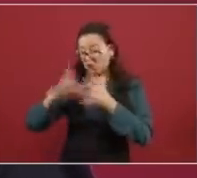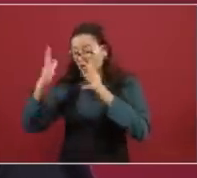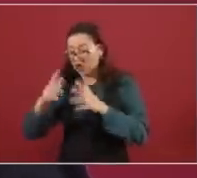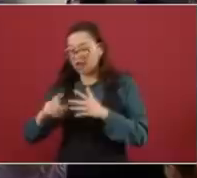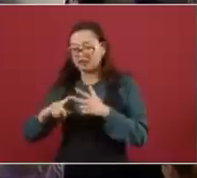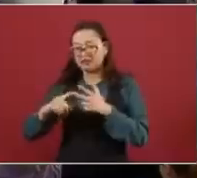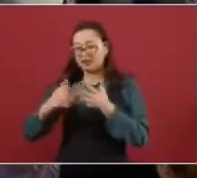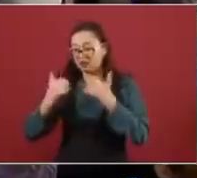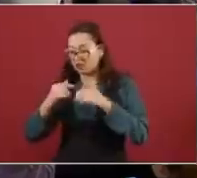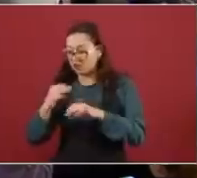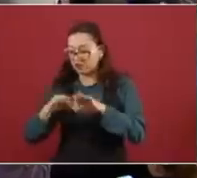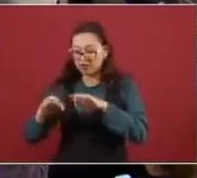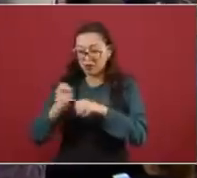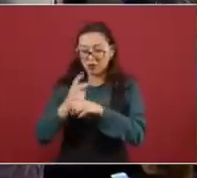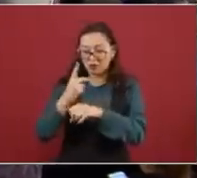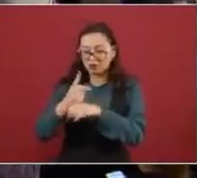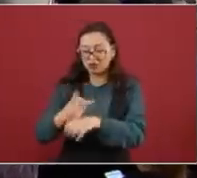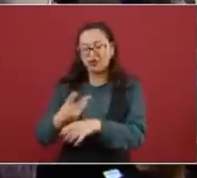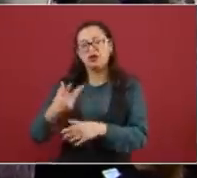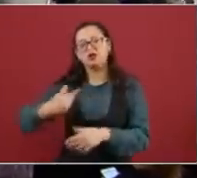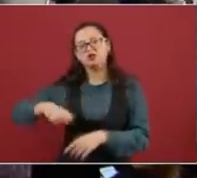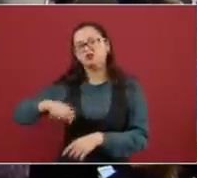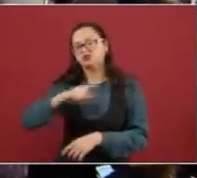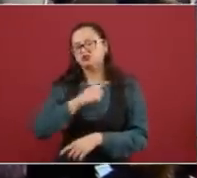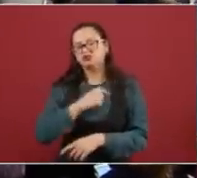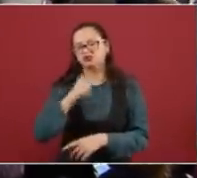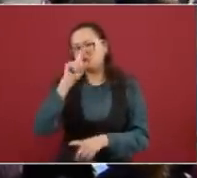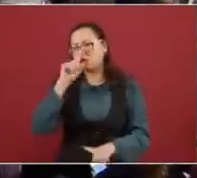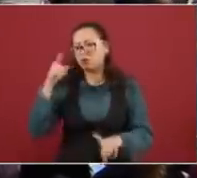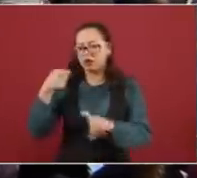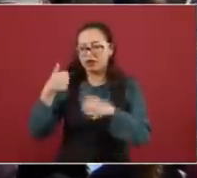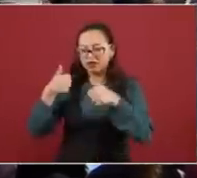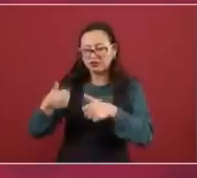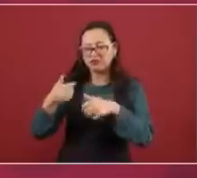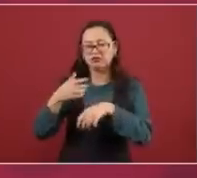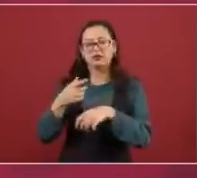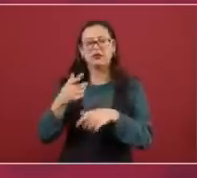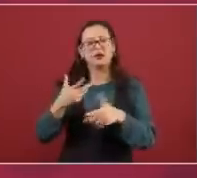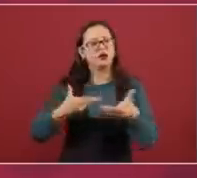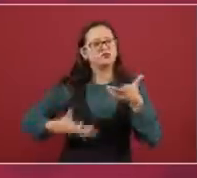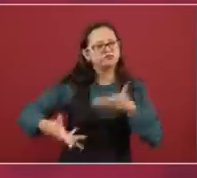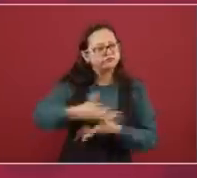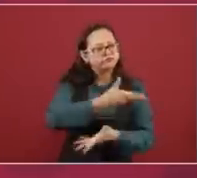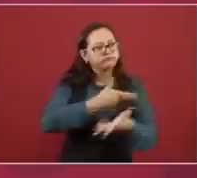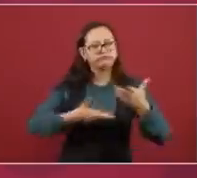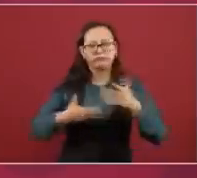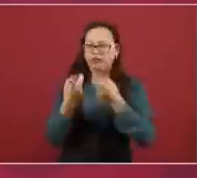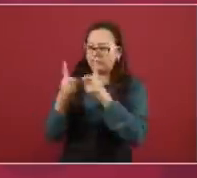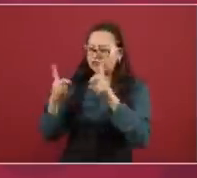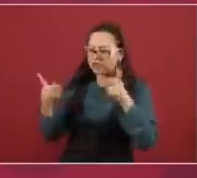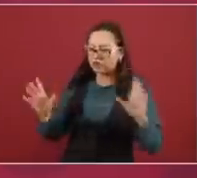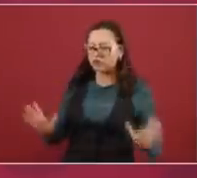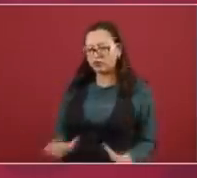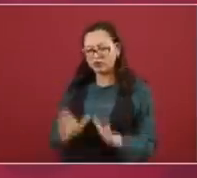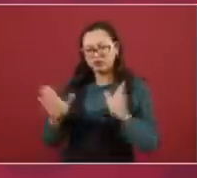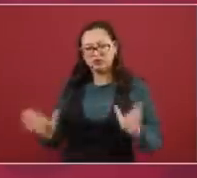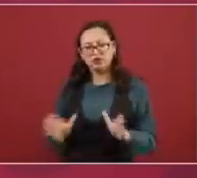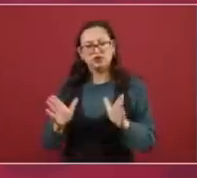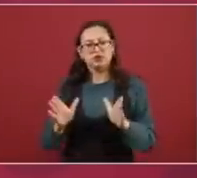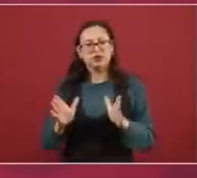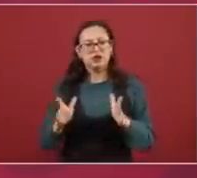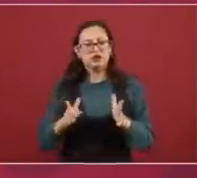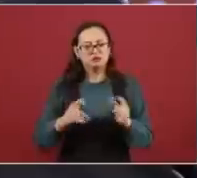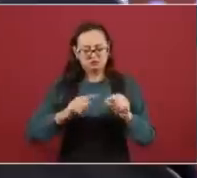promoviendo el que haya cooperación para el desarrollo y que los mexicanos